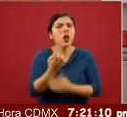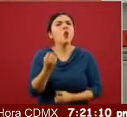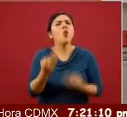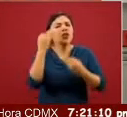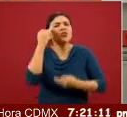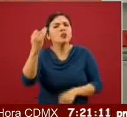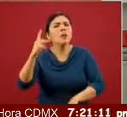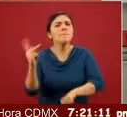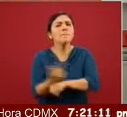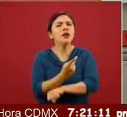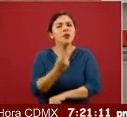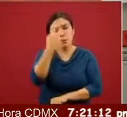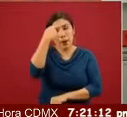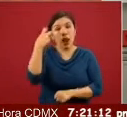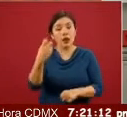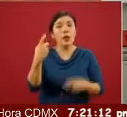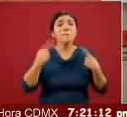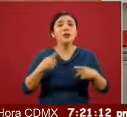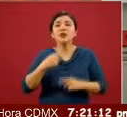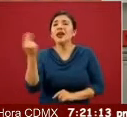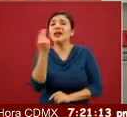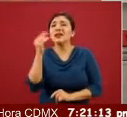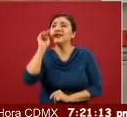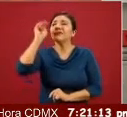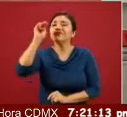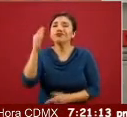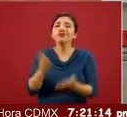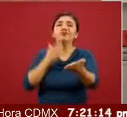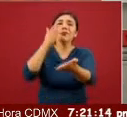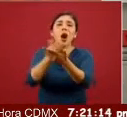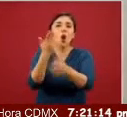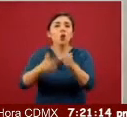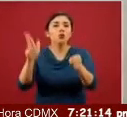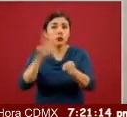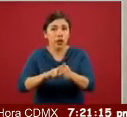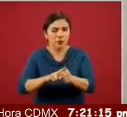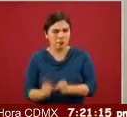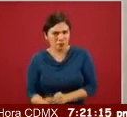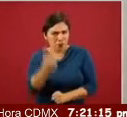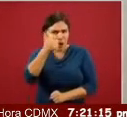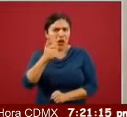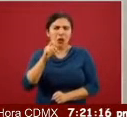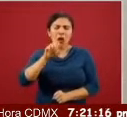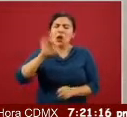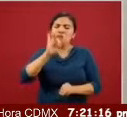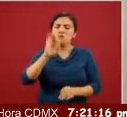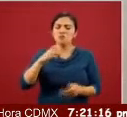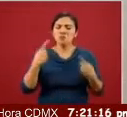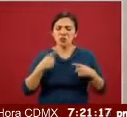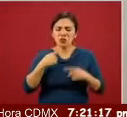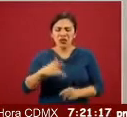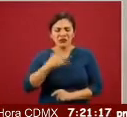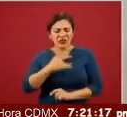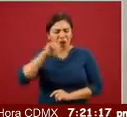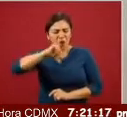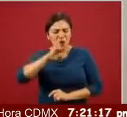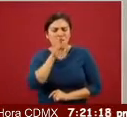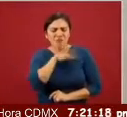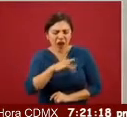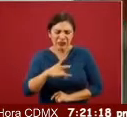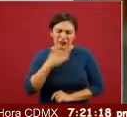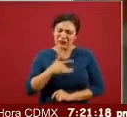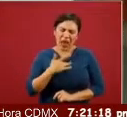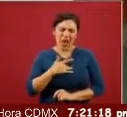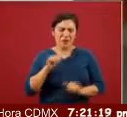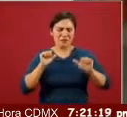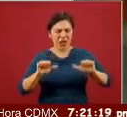que la persona demandara la atención médica. Si la persona inició con síntomas hoy, pero demoró 2, 3 o 4 días